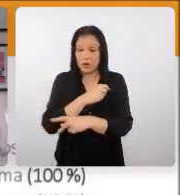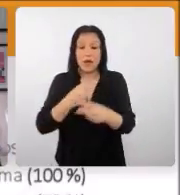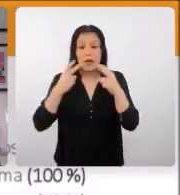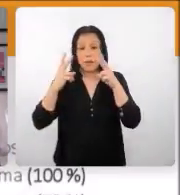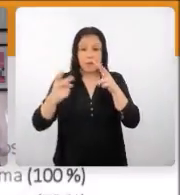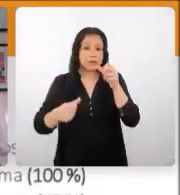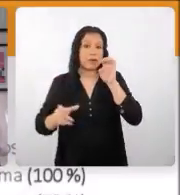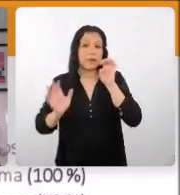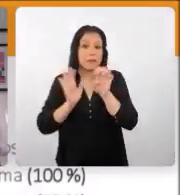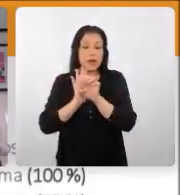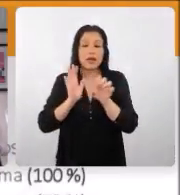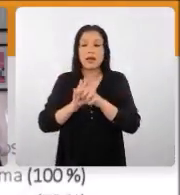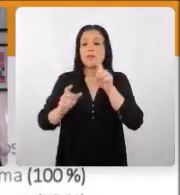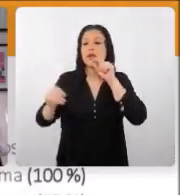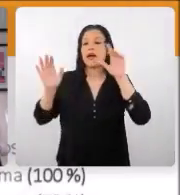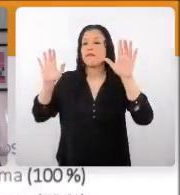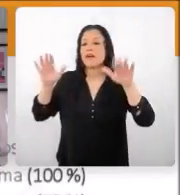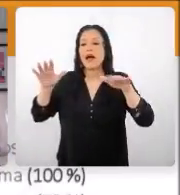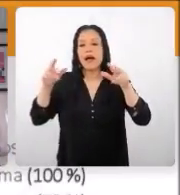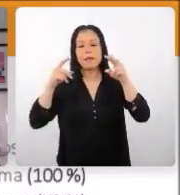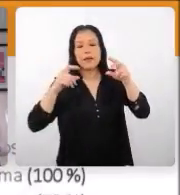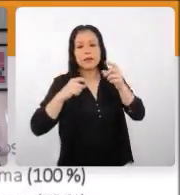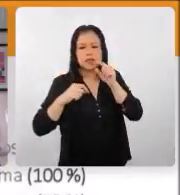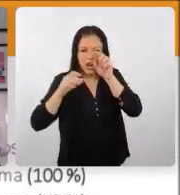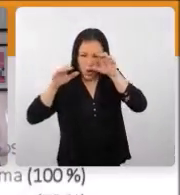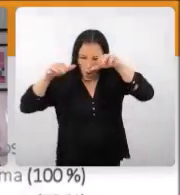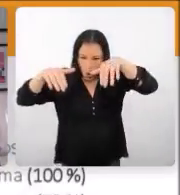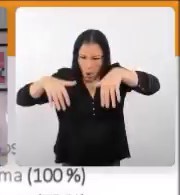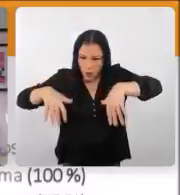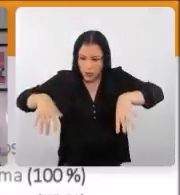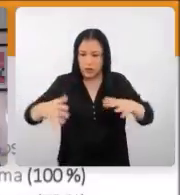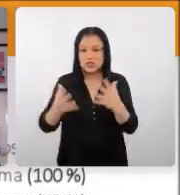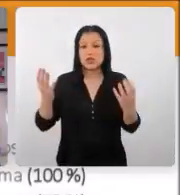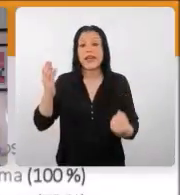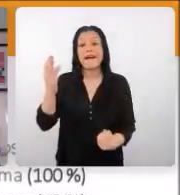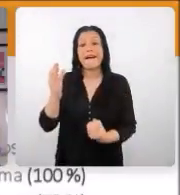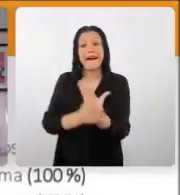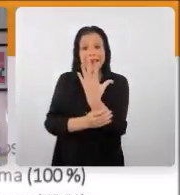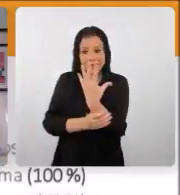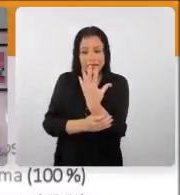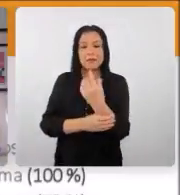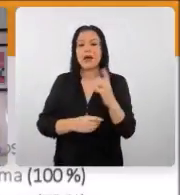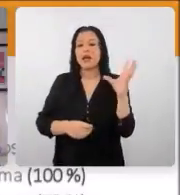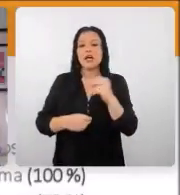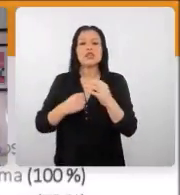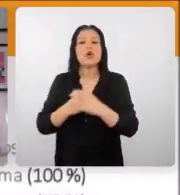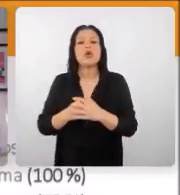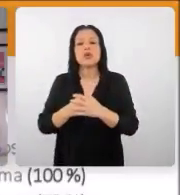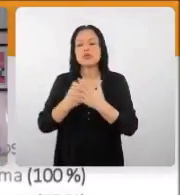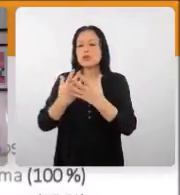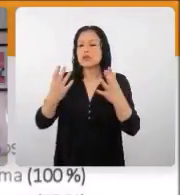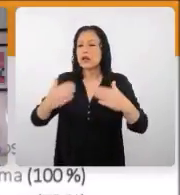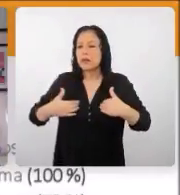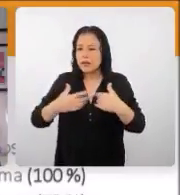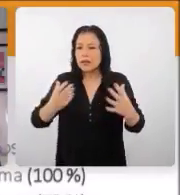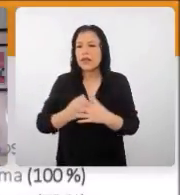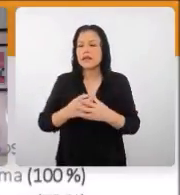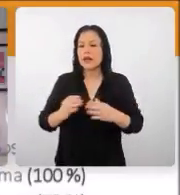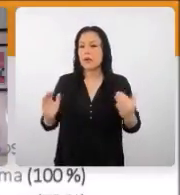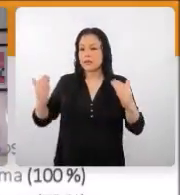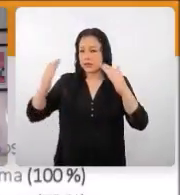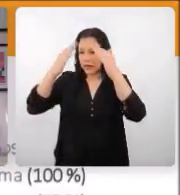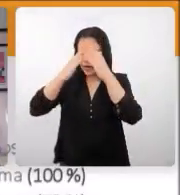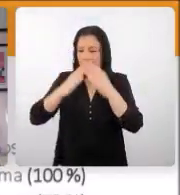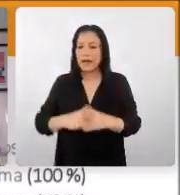es avistamiento de aves, avistamiento de cóndores en Arequipa, ¿no? Todo lo que es la reserva de Huascarán, podemos hablar de la